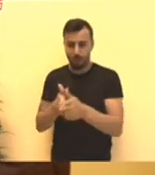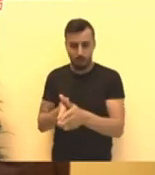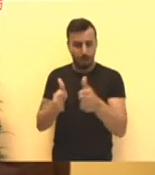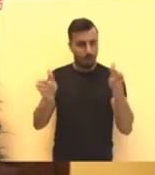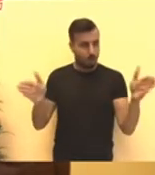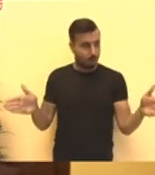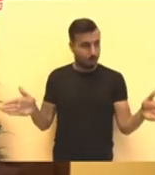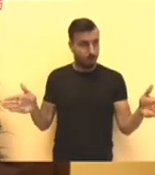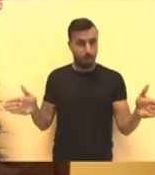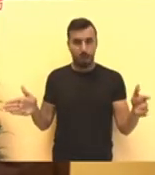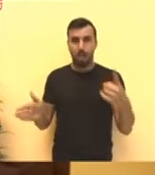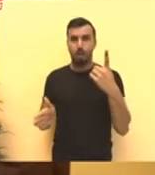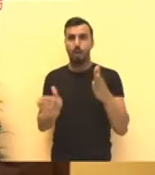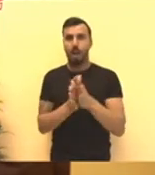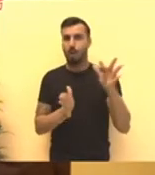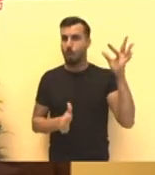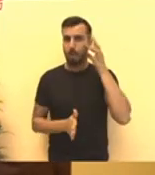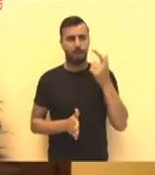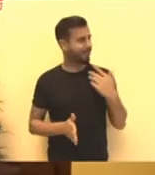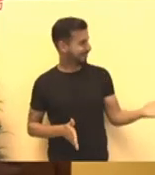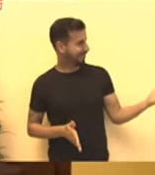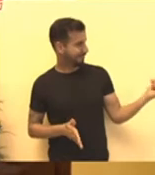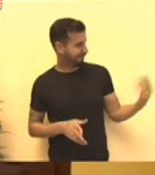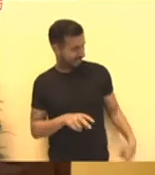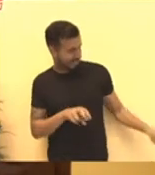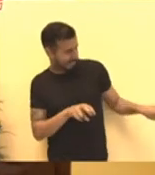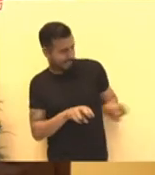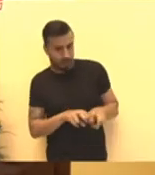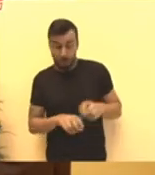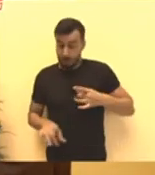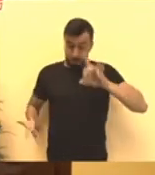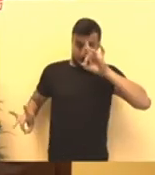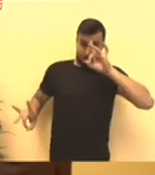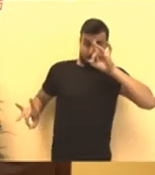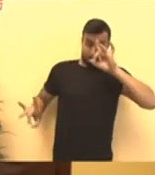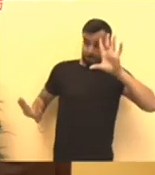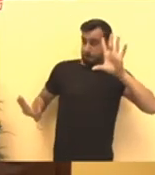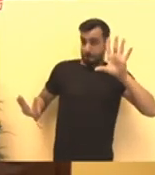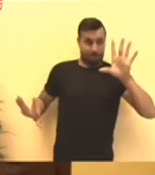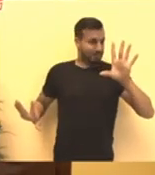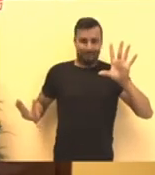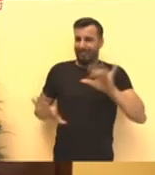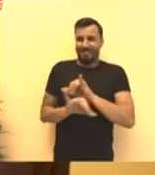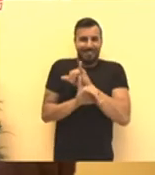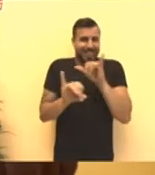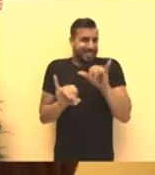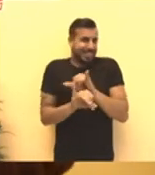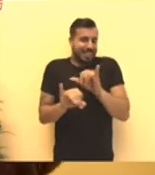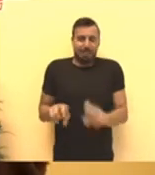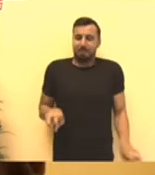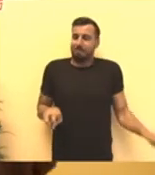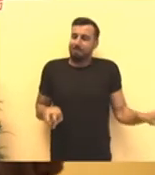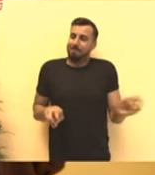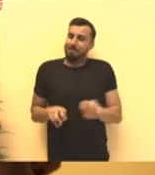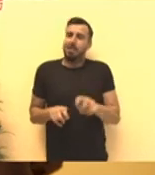compañeras dijeron, siéntate a mi lado. Yo aluciné en colores. Ahí fui la persona más feliz del mundo y era una